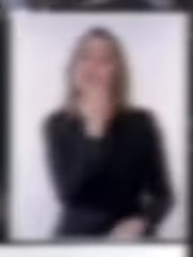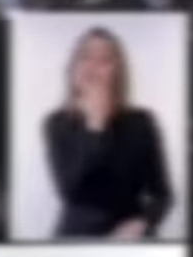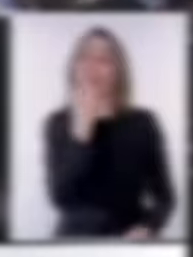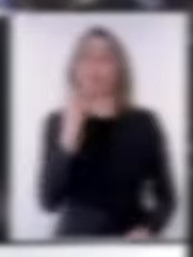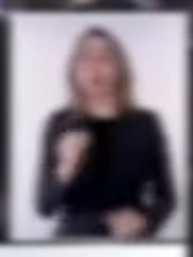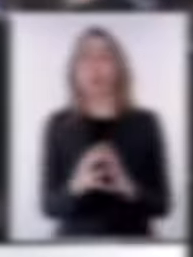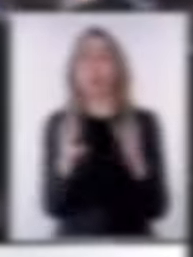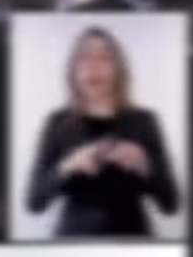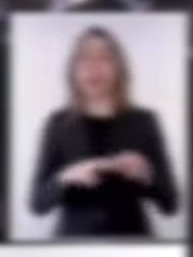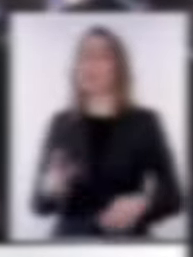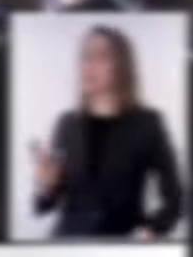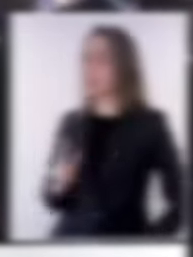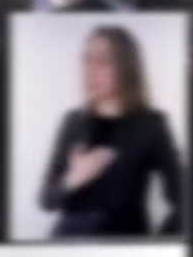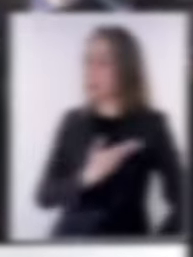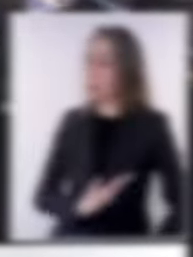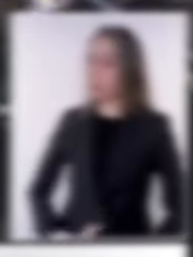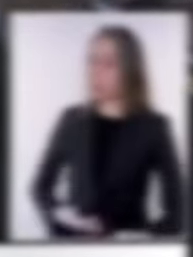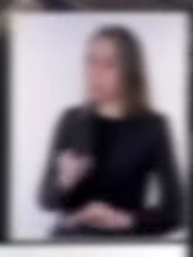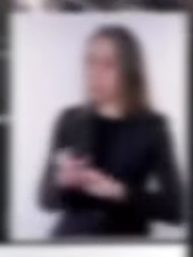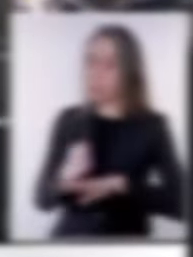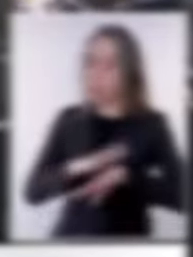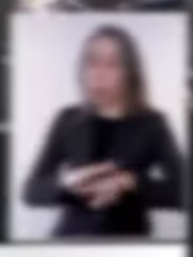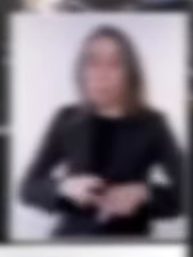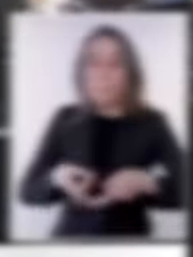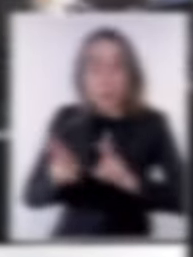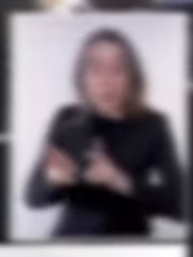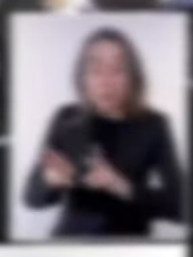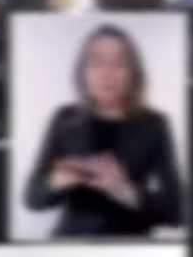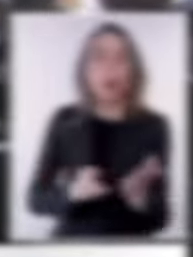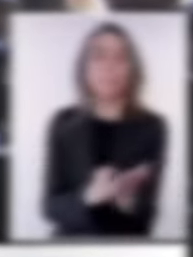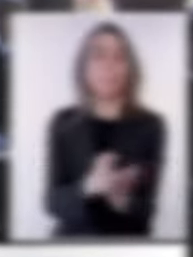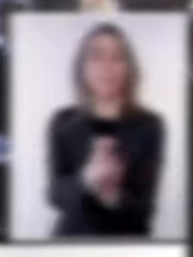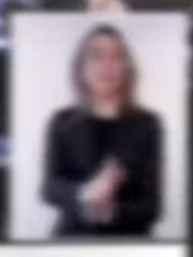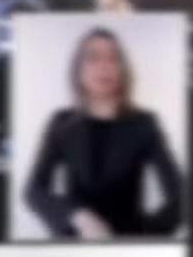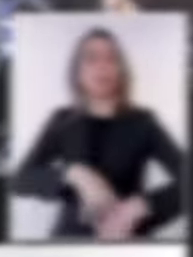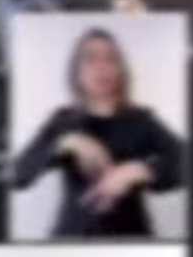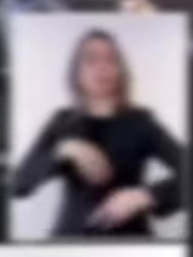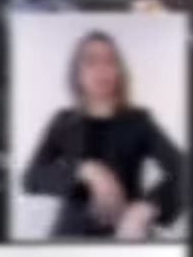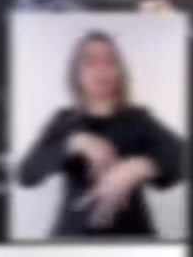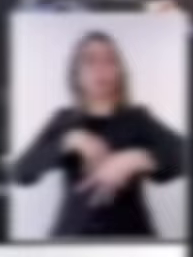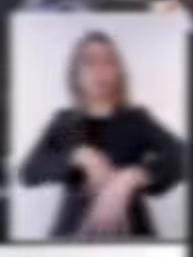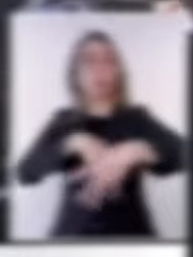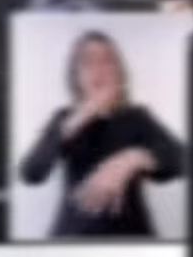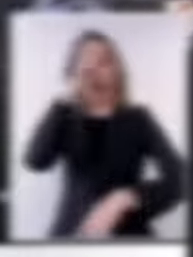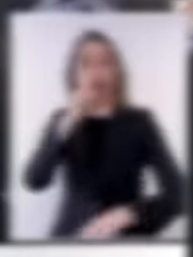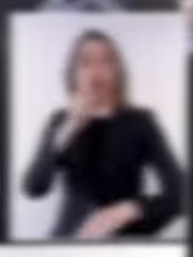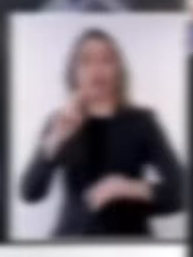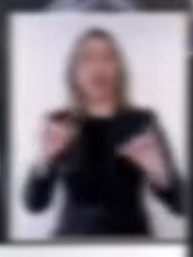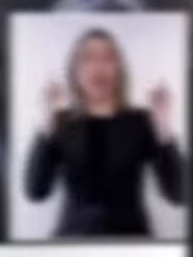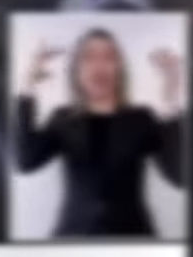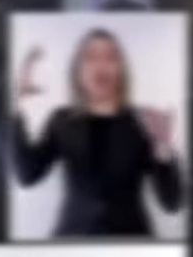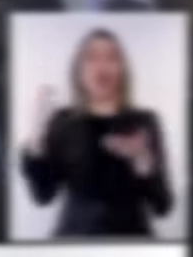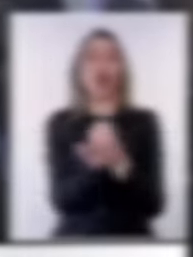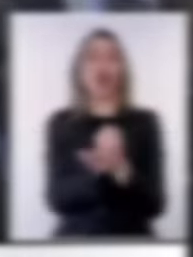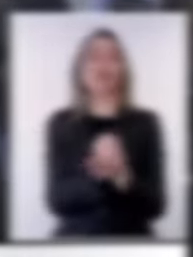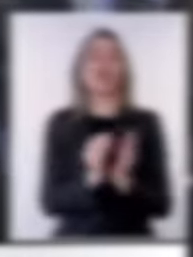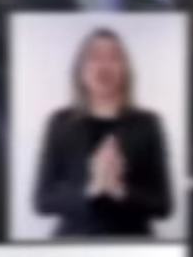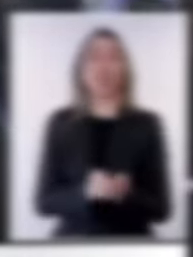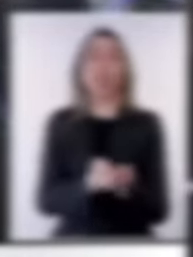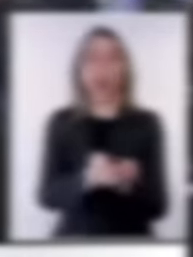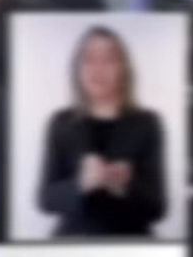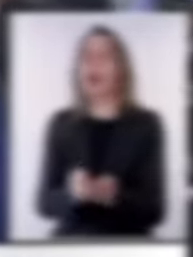país. Claro. Solicito su autorización para dar inicio al desfile de honor a las glorias navales. Almirante